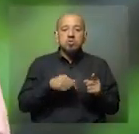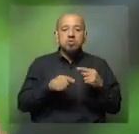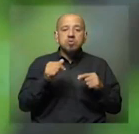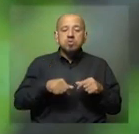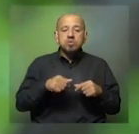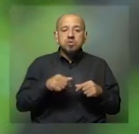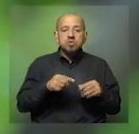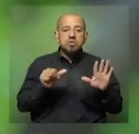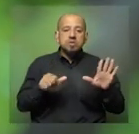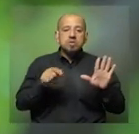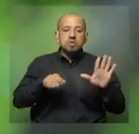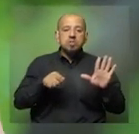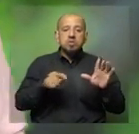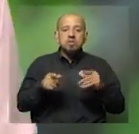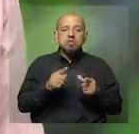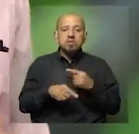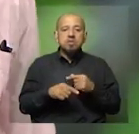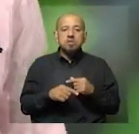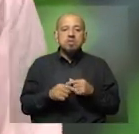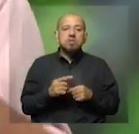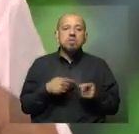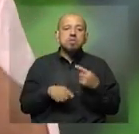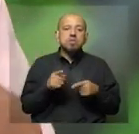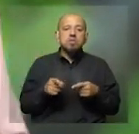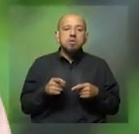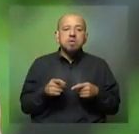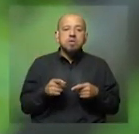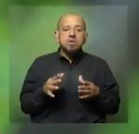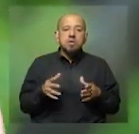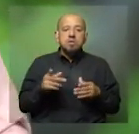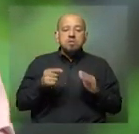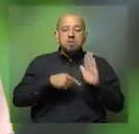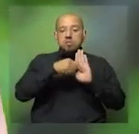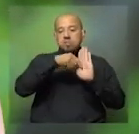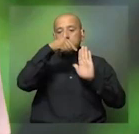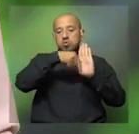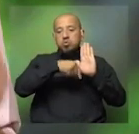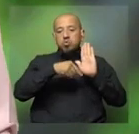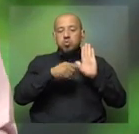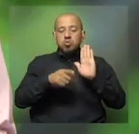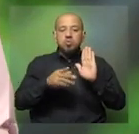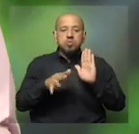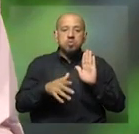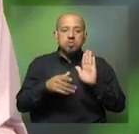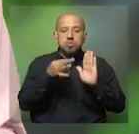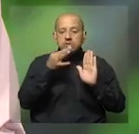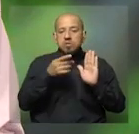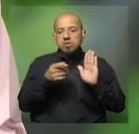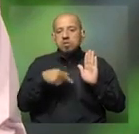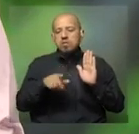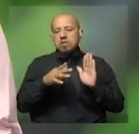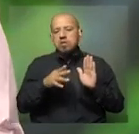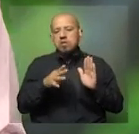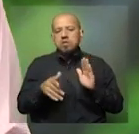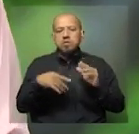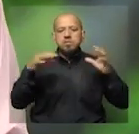país en seis meses. Segundo semestre. Entonces, eso, estamos hablando de la zona sur del país. Estas son mediciones de precipitaciones